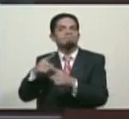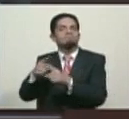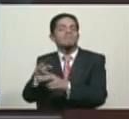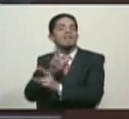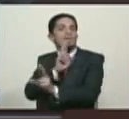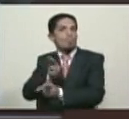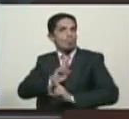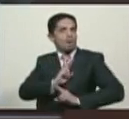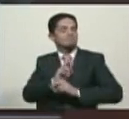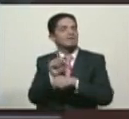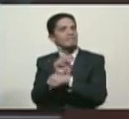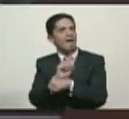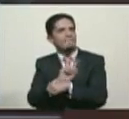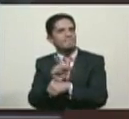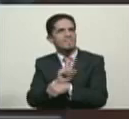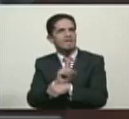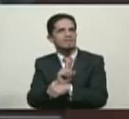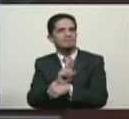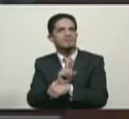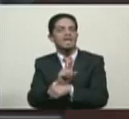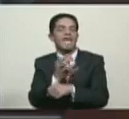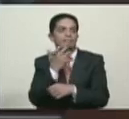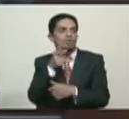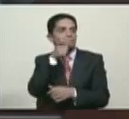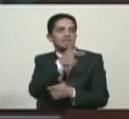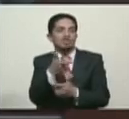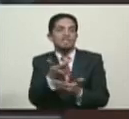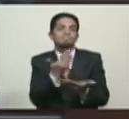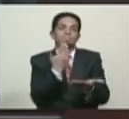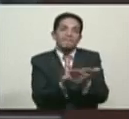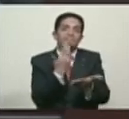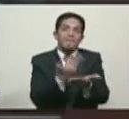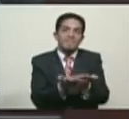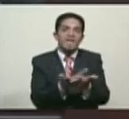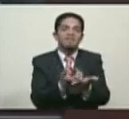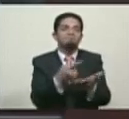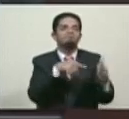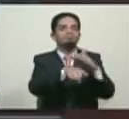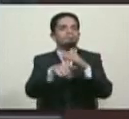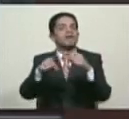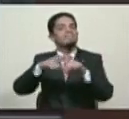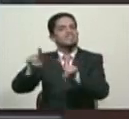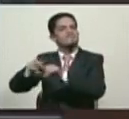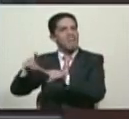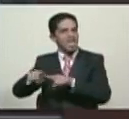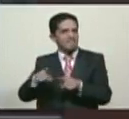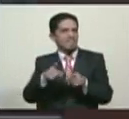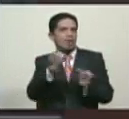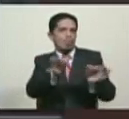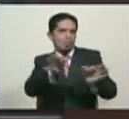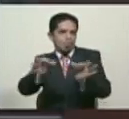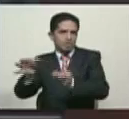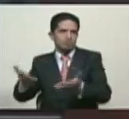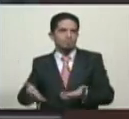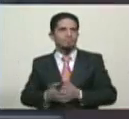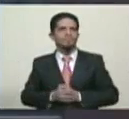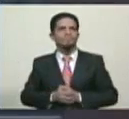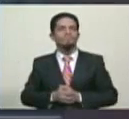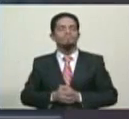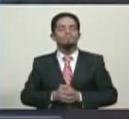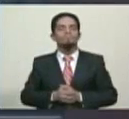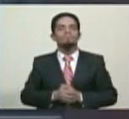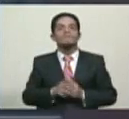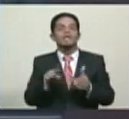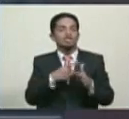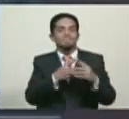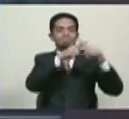respuesta más cercana a sus peticiones y demandas en las distintas áreas del derecho. Así tenemos que